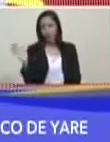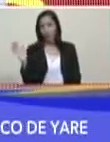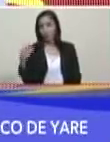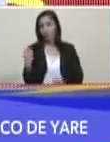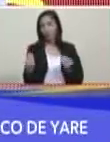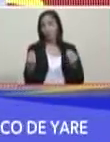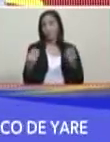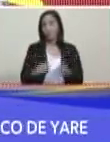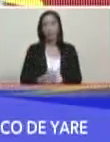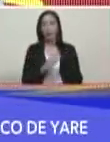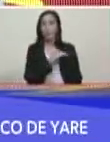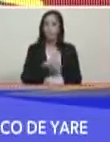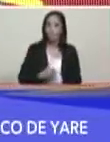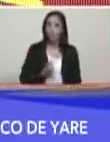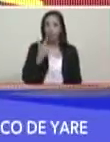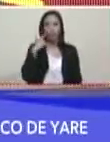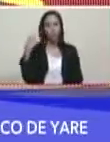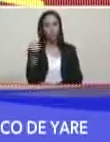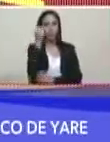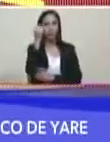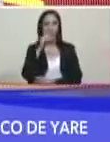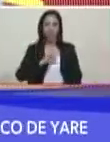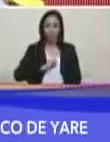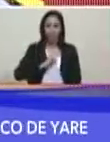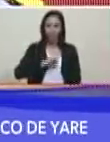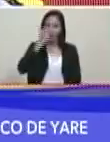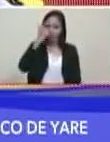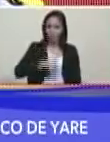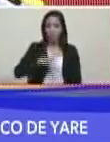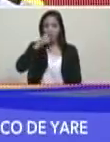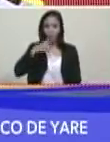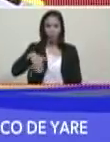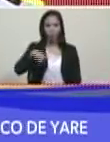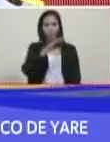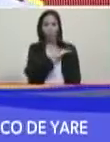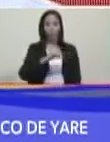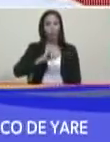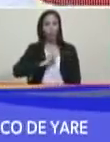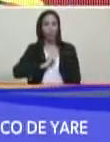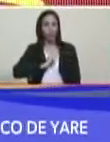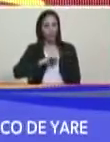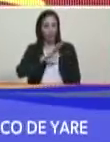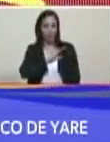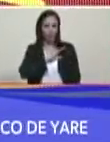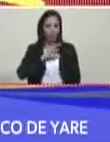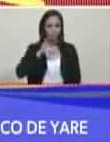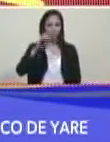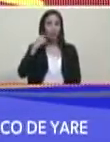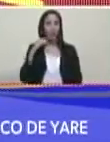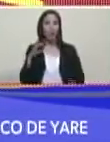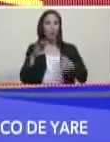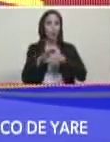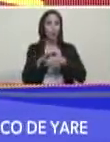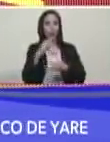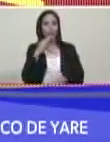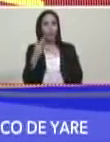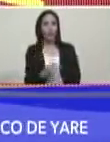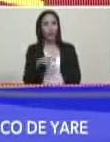dignidad podemos lograrlo todo. Dignidad. Al pueblo venezolano le pido dignidad, unirnos en la dignidad